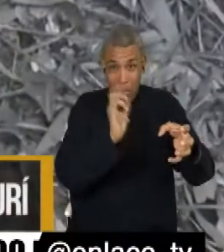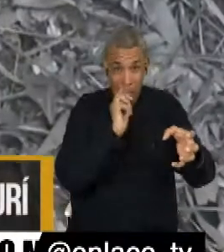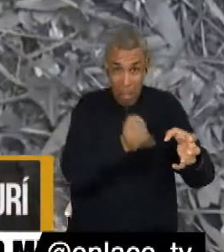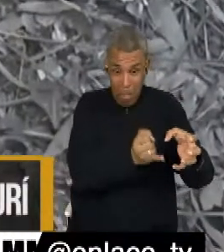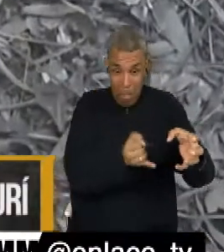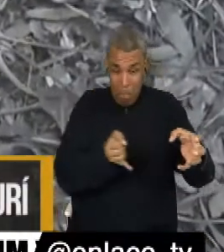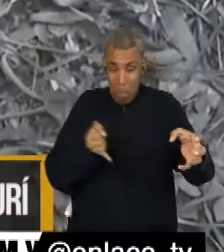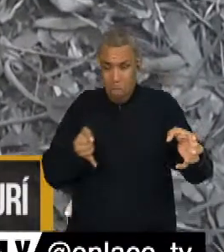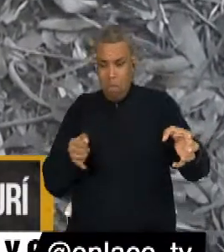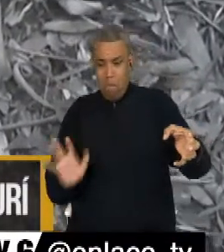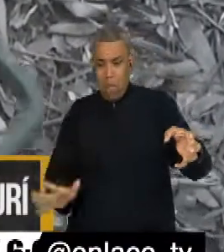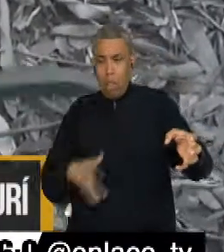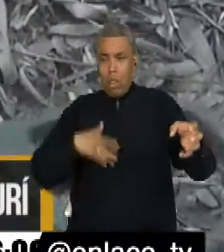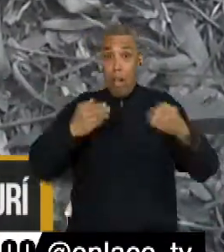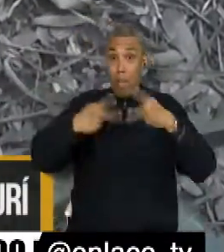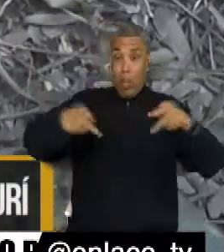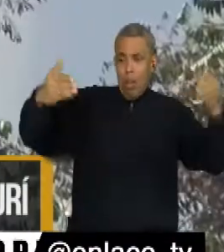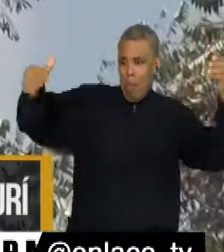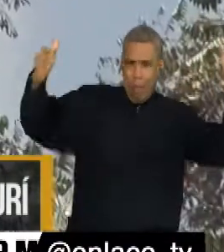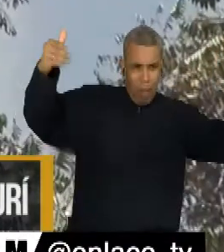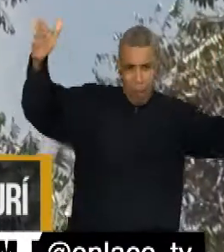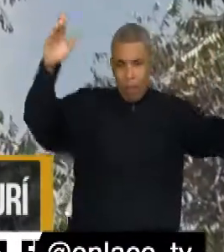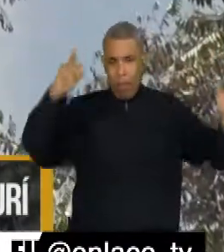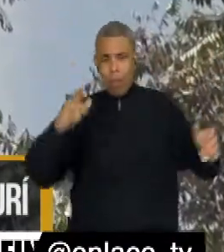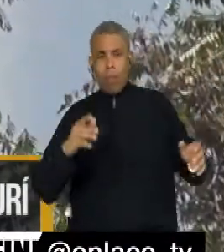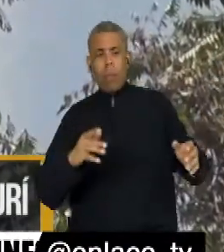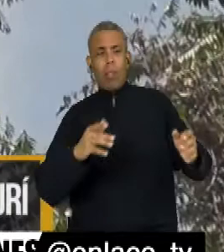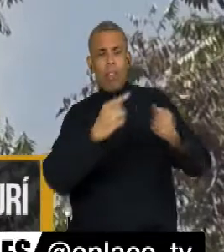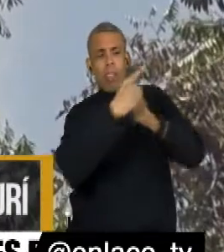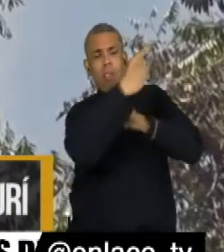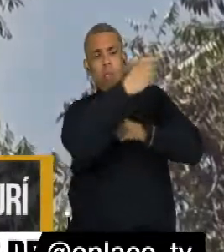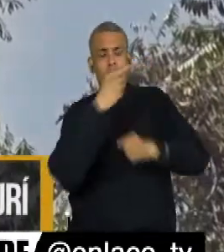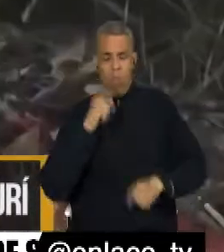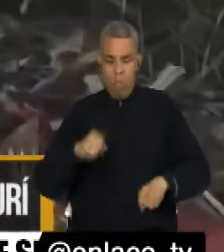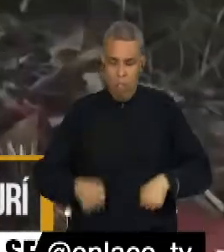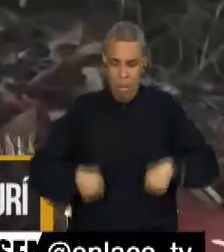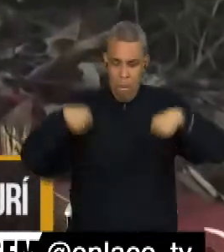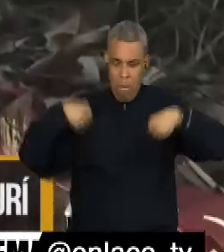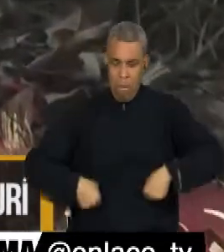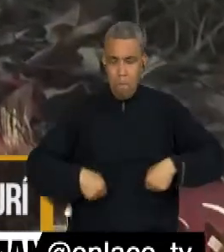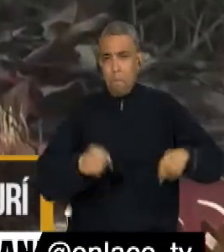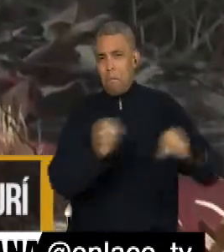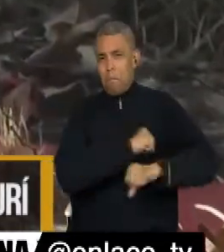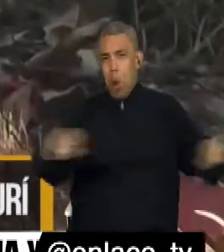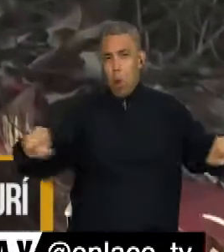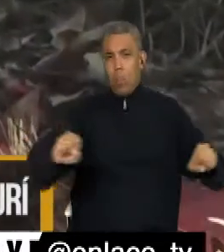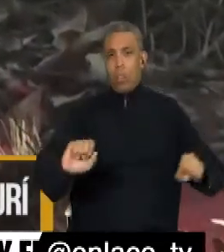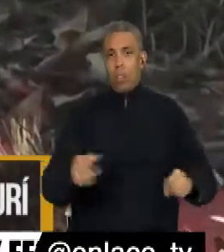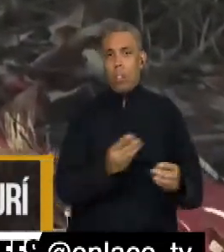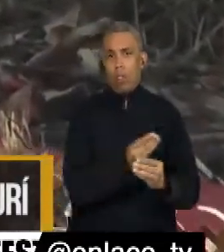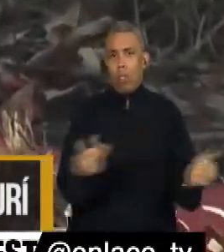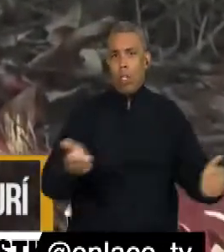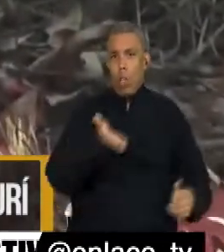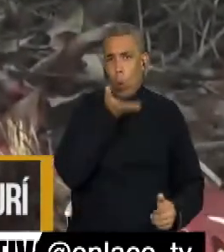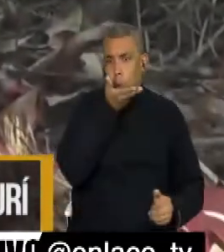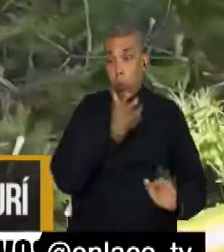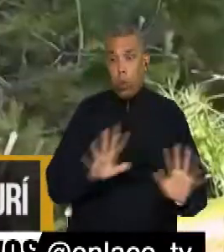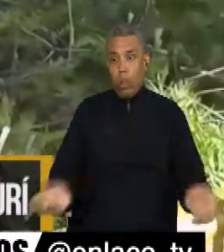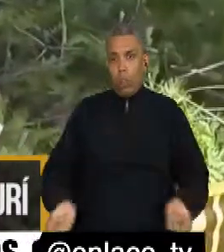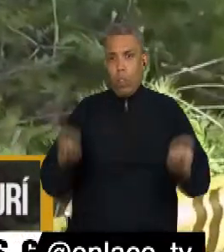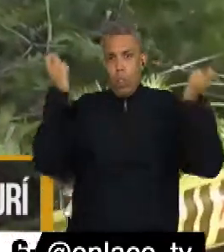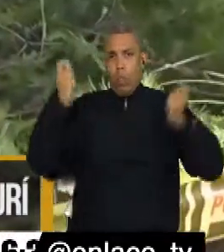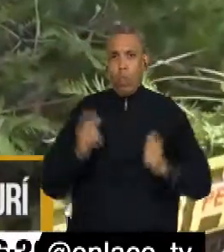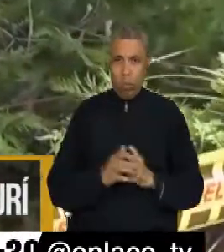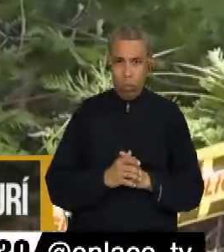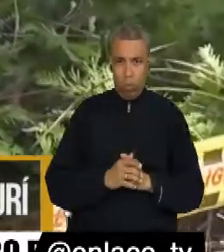Con este resultado, las autoridades avanzan en el cumplimiento del propósito de trabajar por una región libre de sospechas de minas